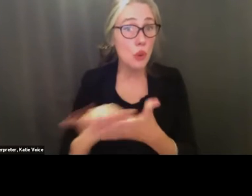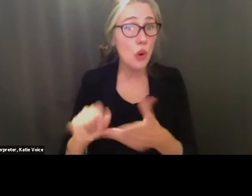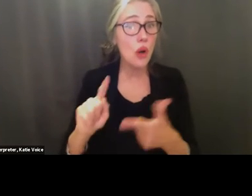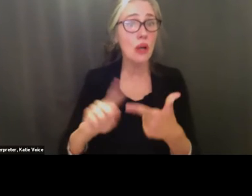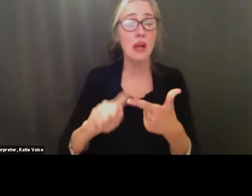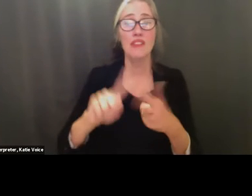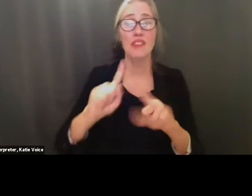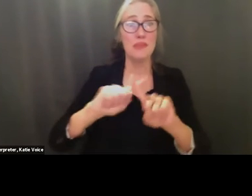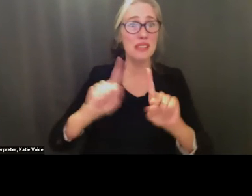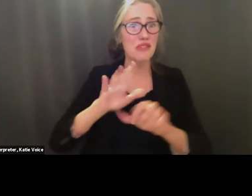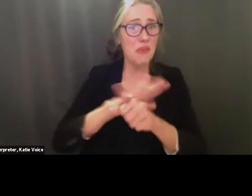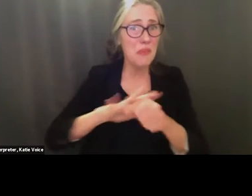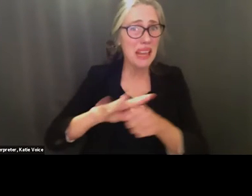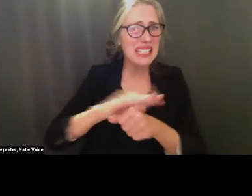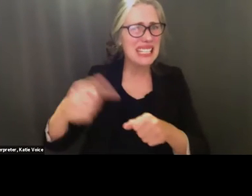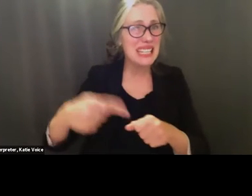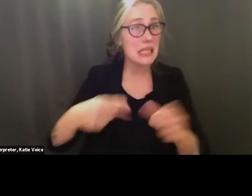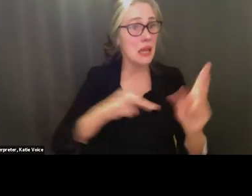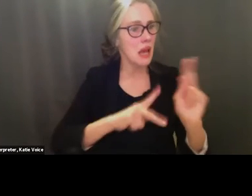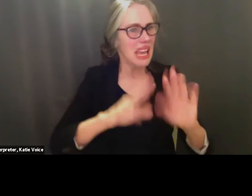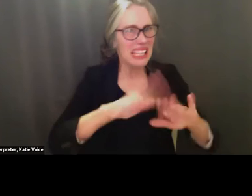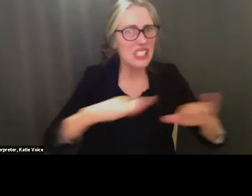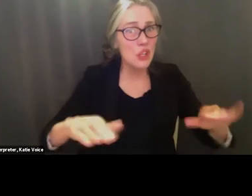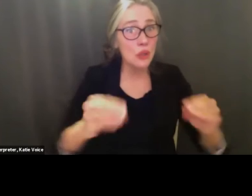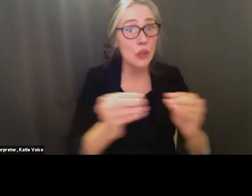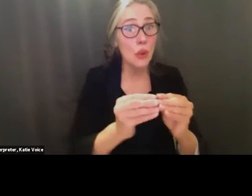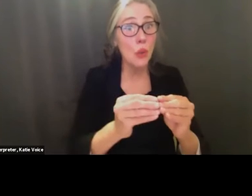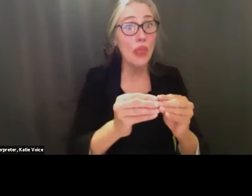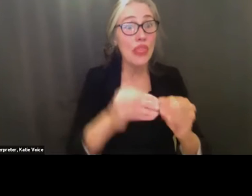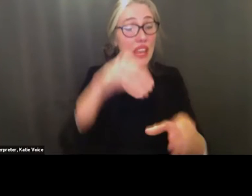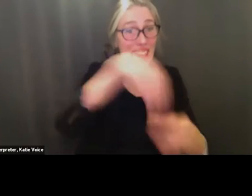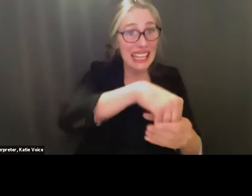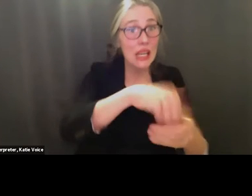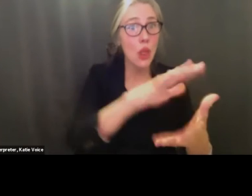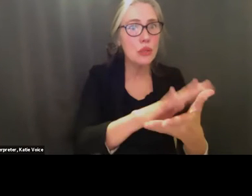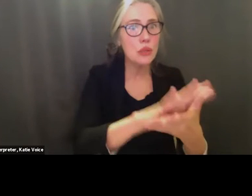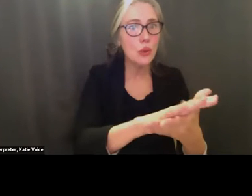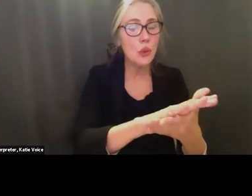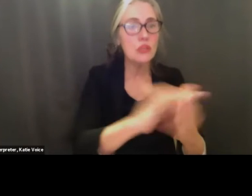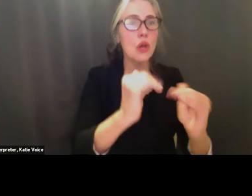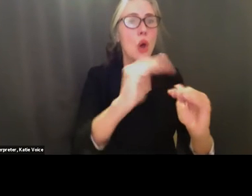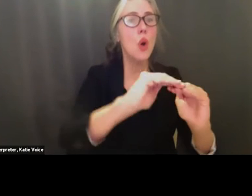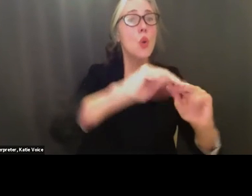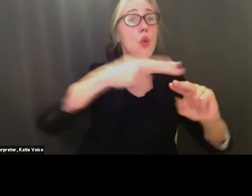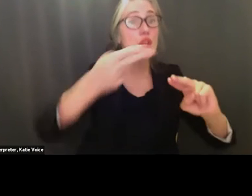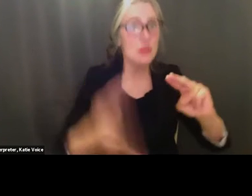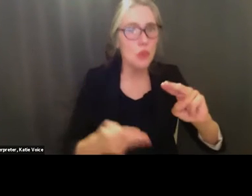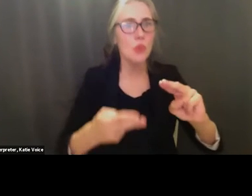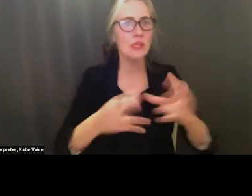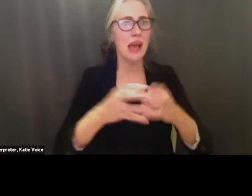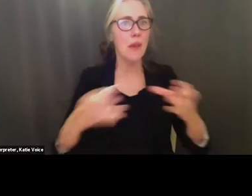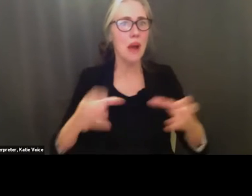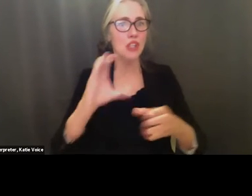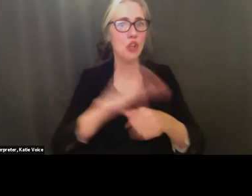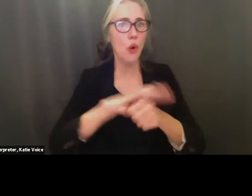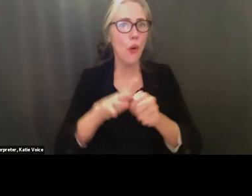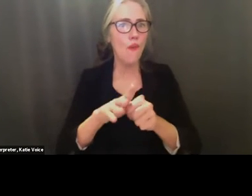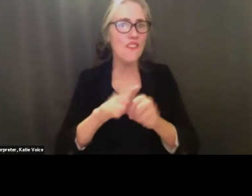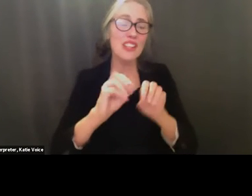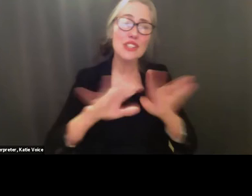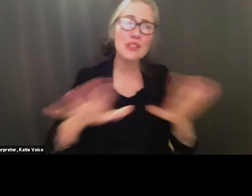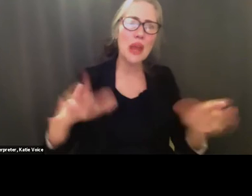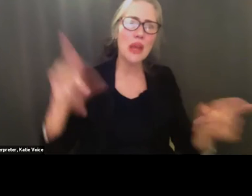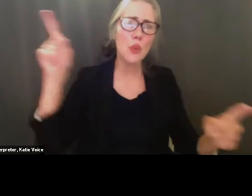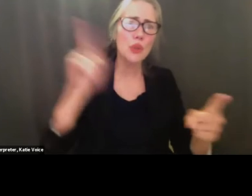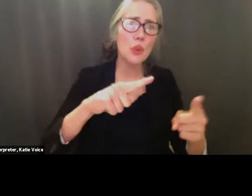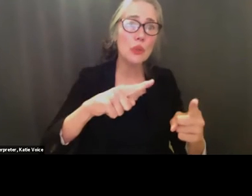más niños. Las tasas de COVID son mucho menor en las escuelas y el requerir la mascarilla en las